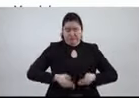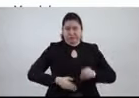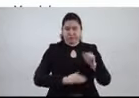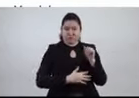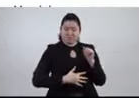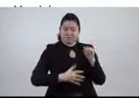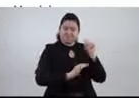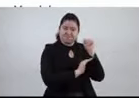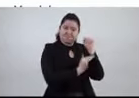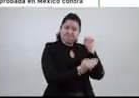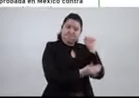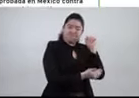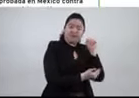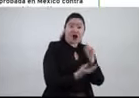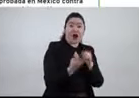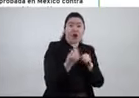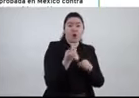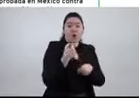años.